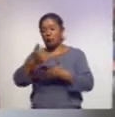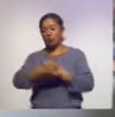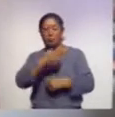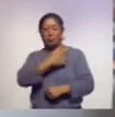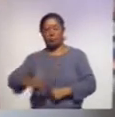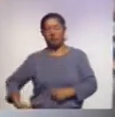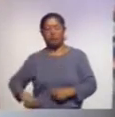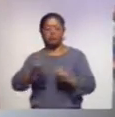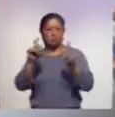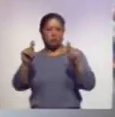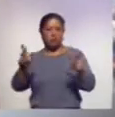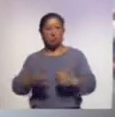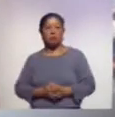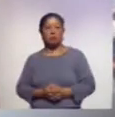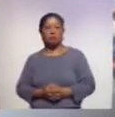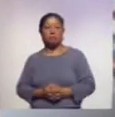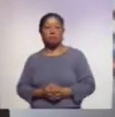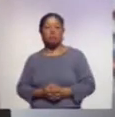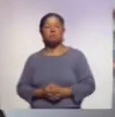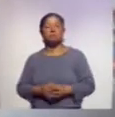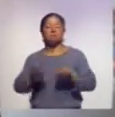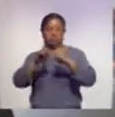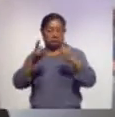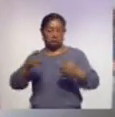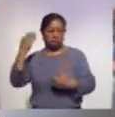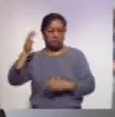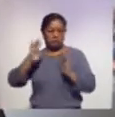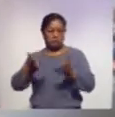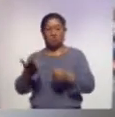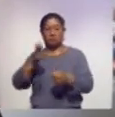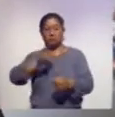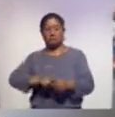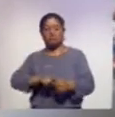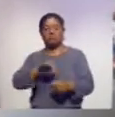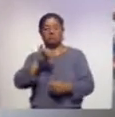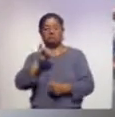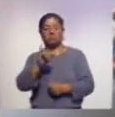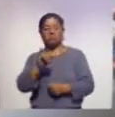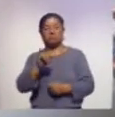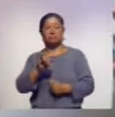Tlaxcala. Desarrollamos un proyecto para el Hospital Infantil.